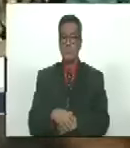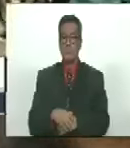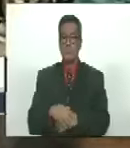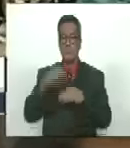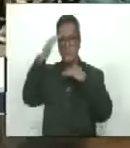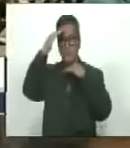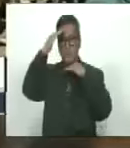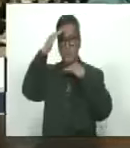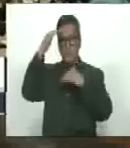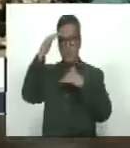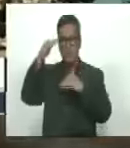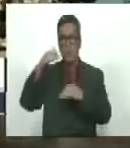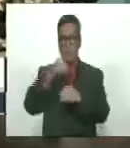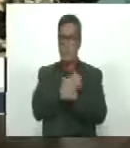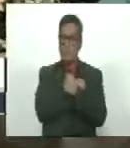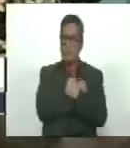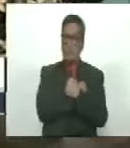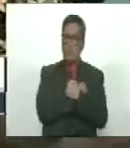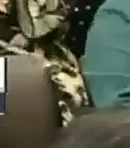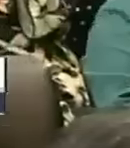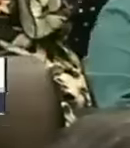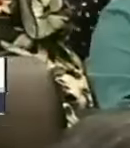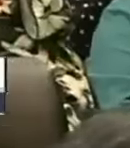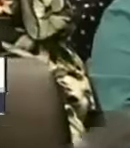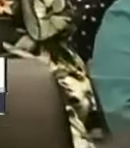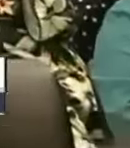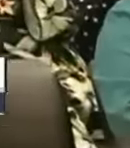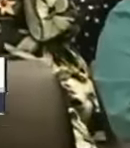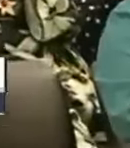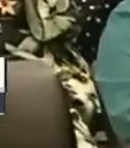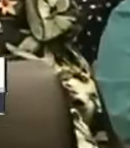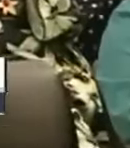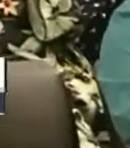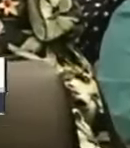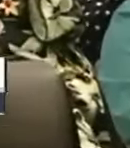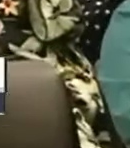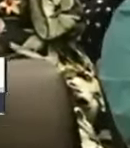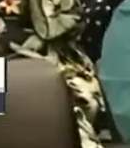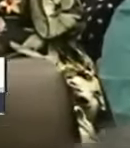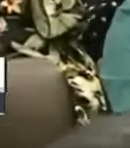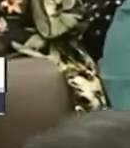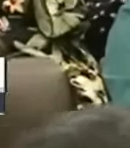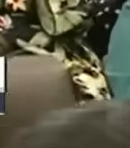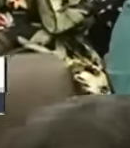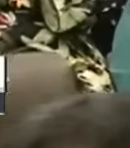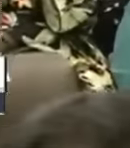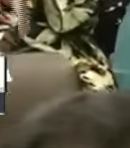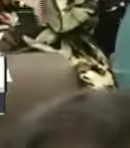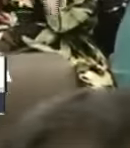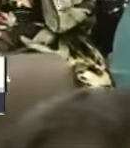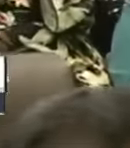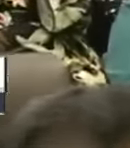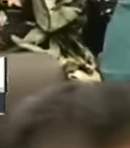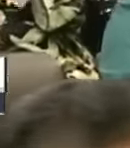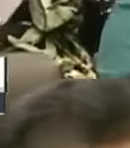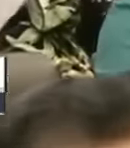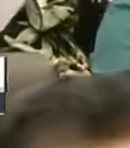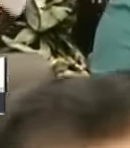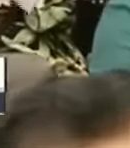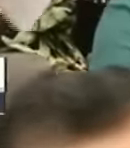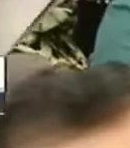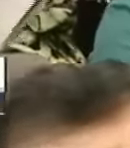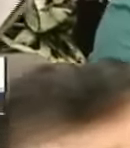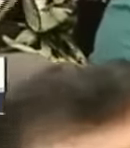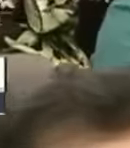Un saludo fraternal y amoroso para ustedes, los que están en el presidio, y para todos los